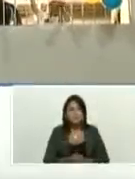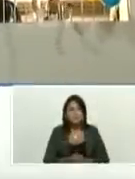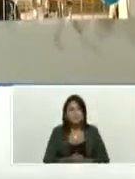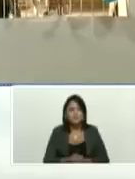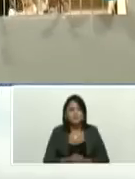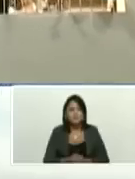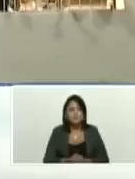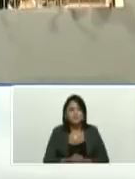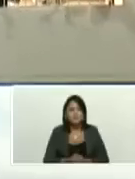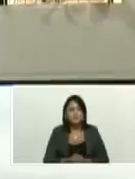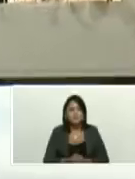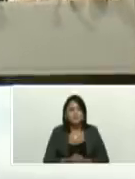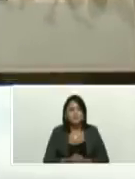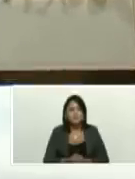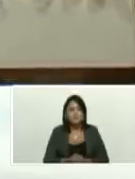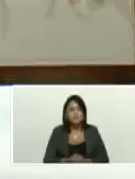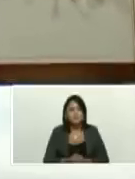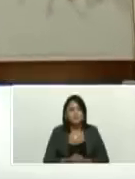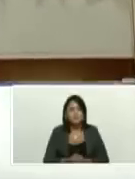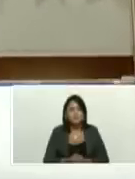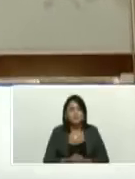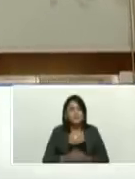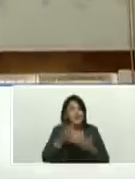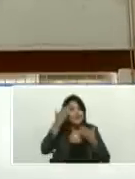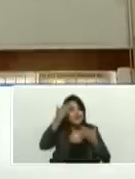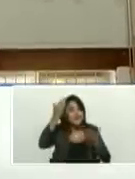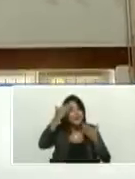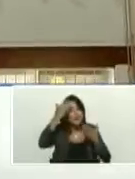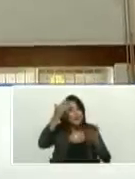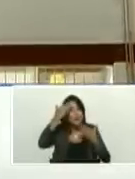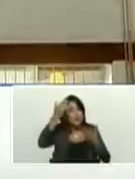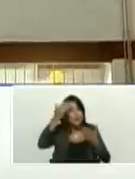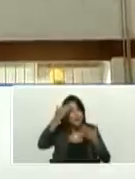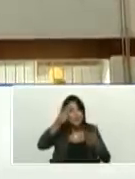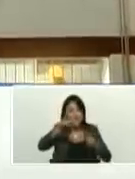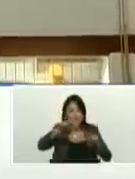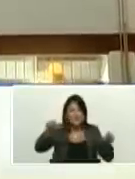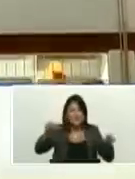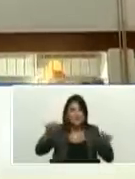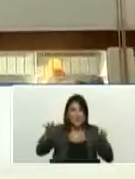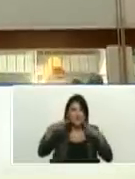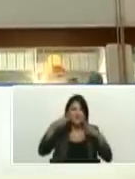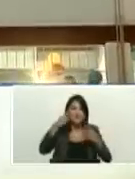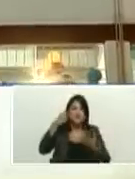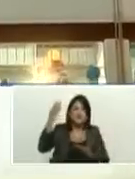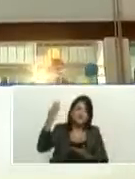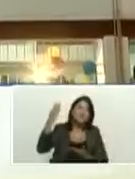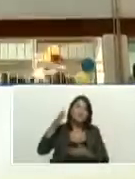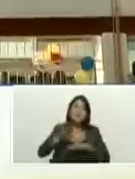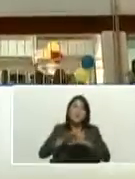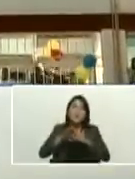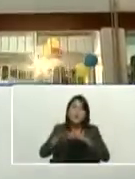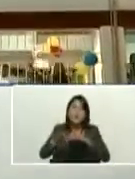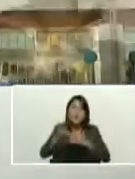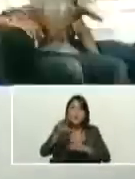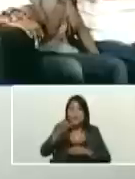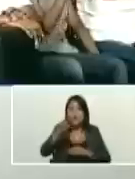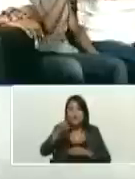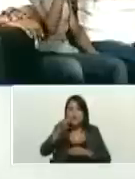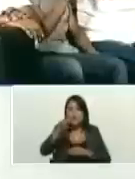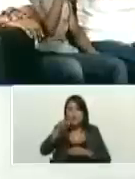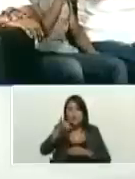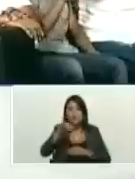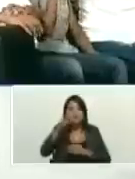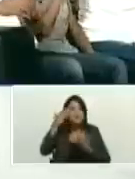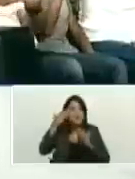Unare. Mi saludo a toda la gente de Puerto Ordaz, de Ciudad Guayana, del municipio de Caroní. Mi saludo